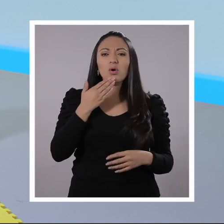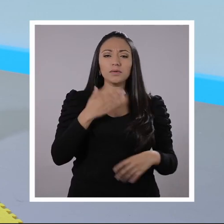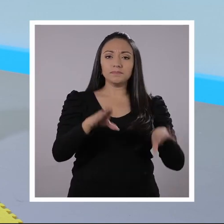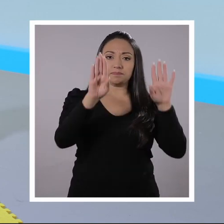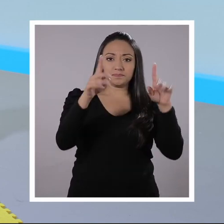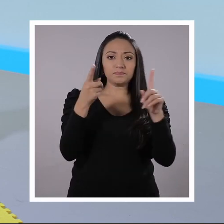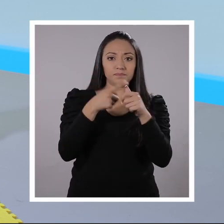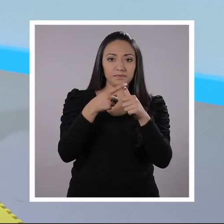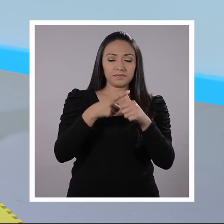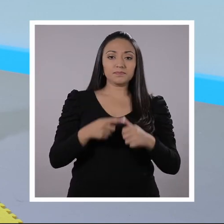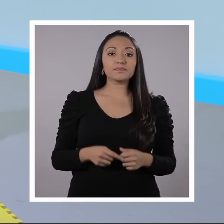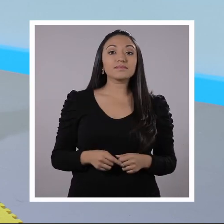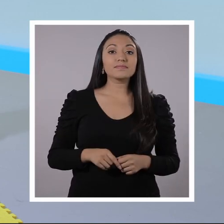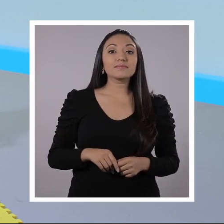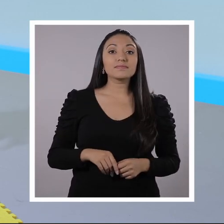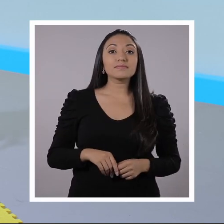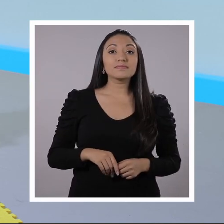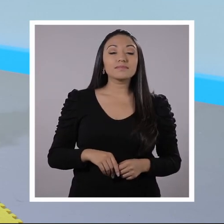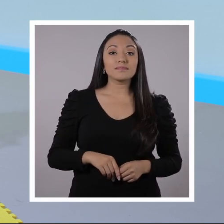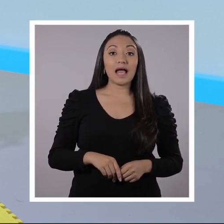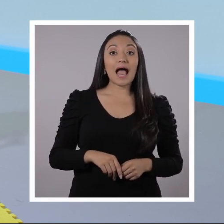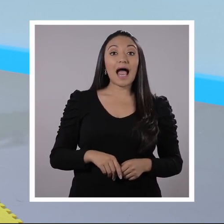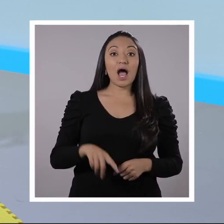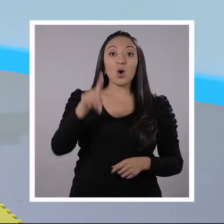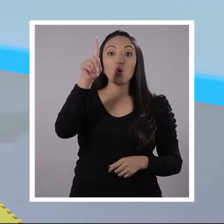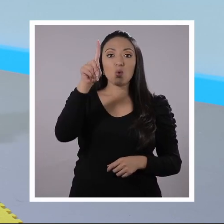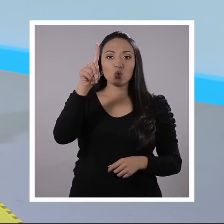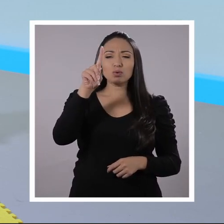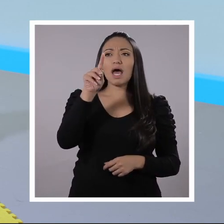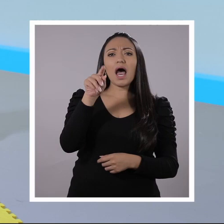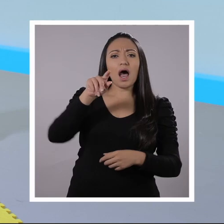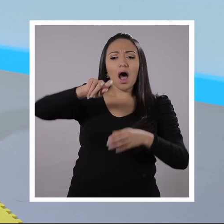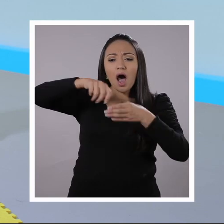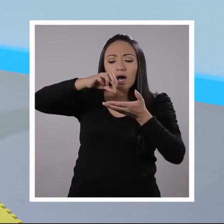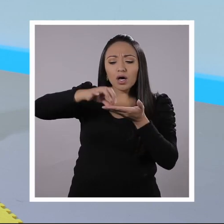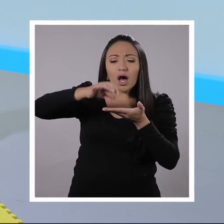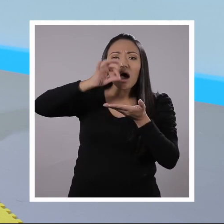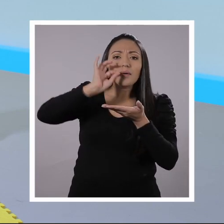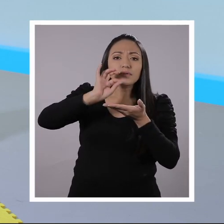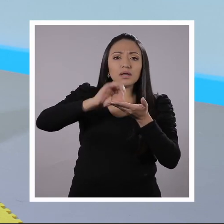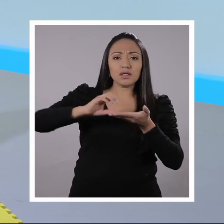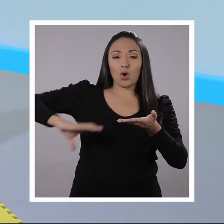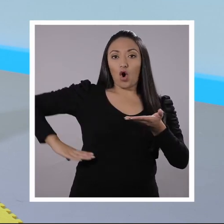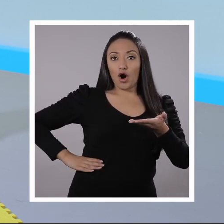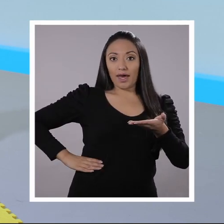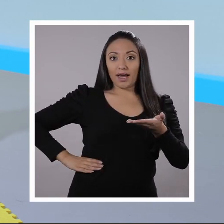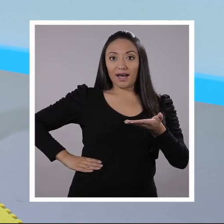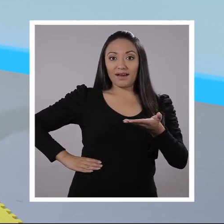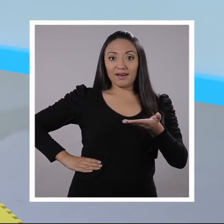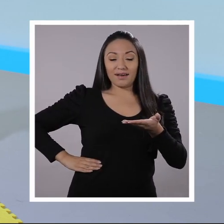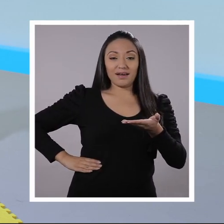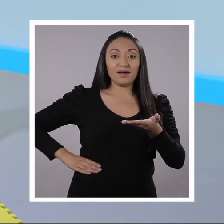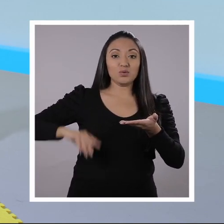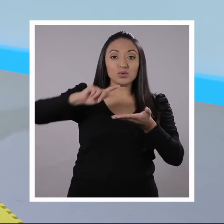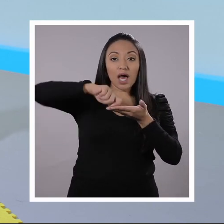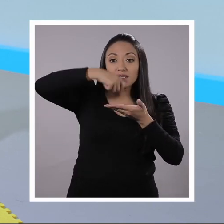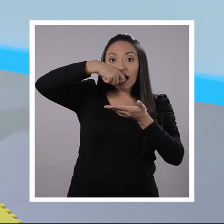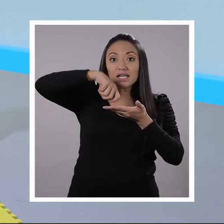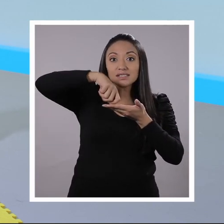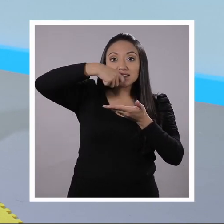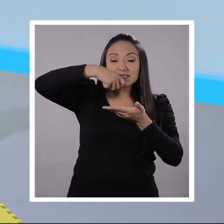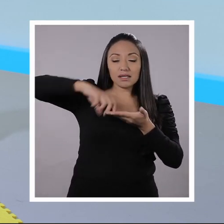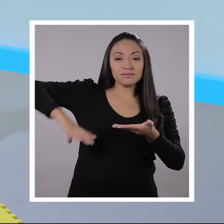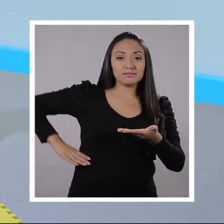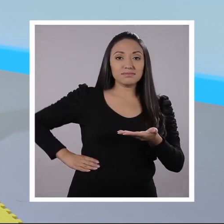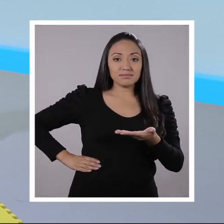Muy te parece? Muy bien. Primero tenemos una taza. Wow. Miren esa taza, tiene una orejita por donde la podemos agarrar